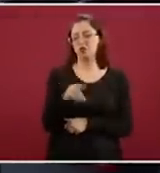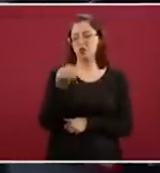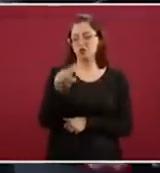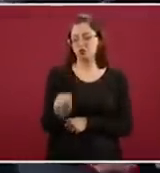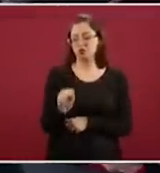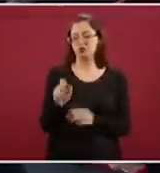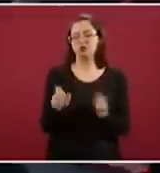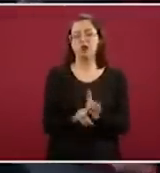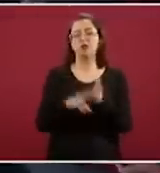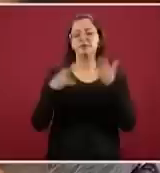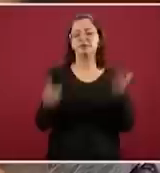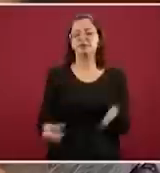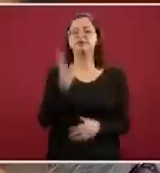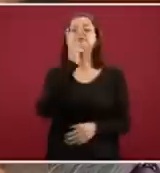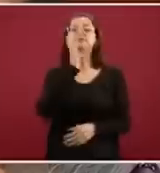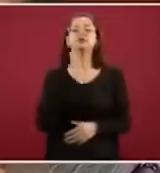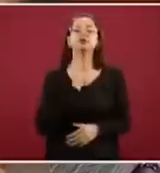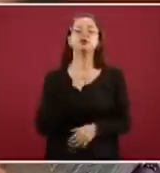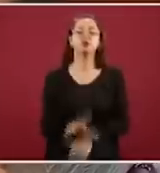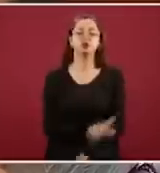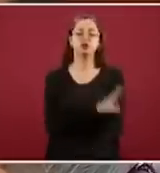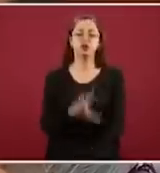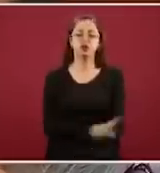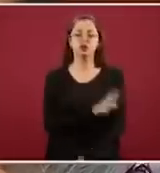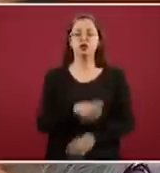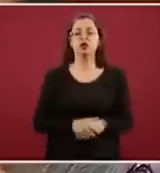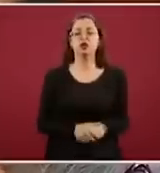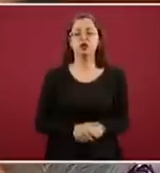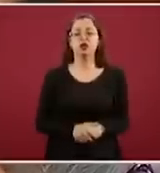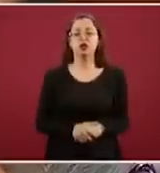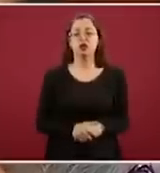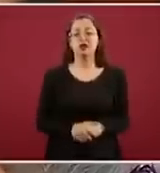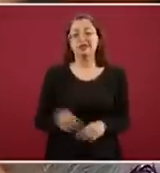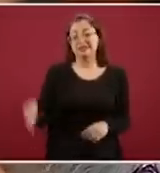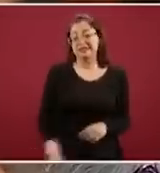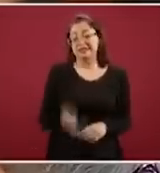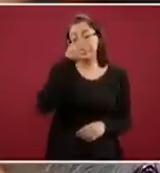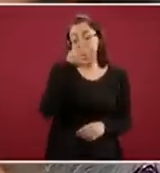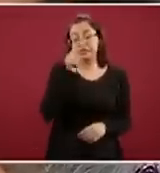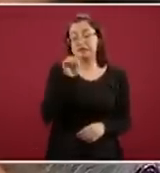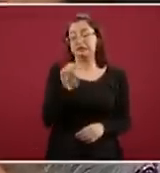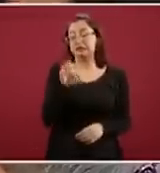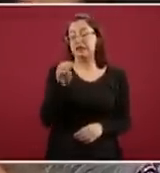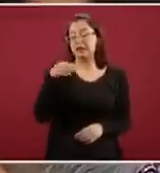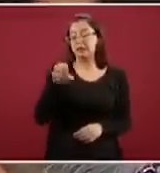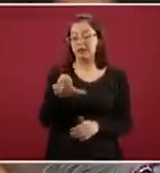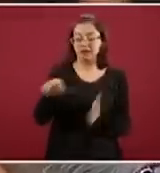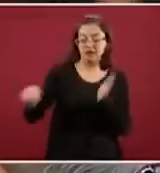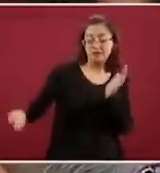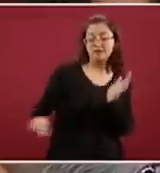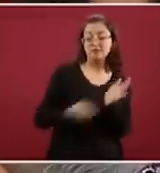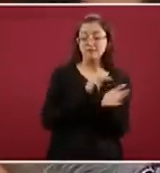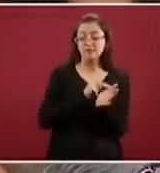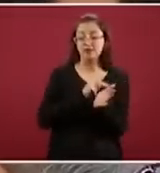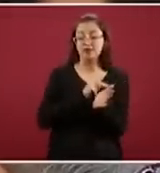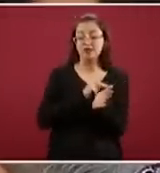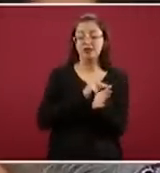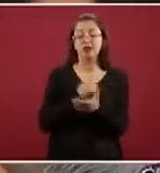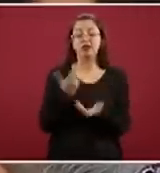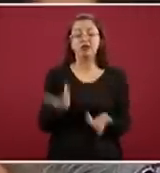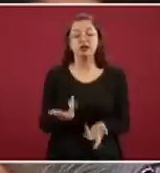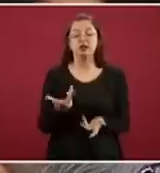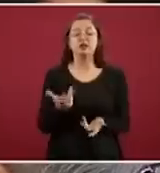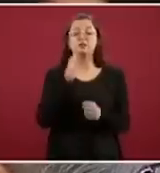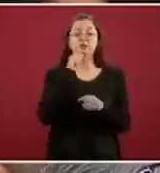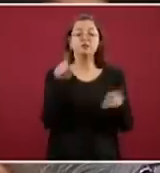Energía. Al borde ya de la firma de este tratado comercial y los